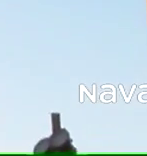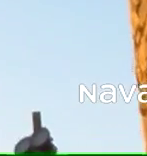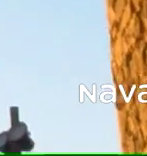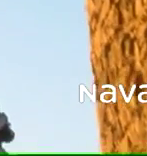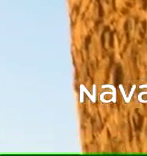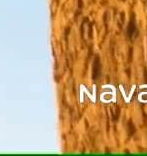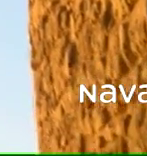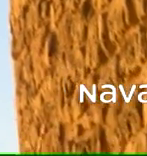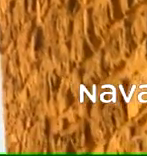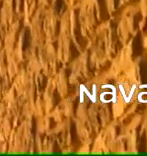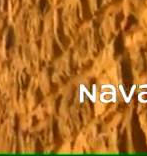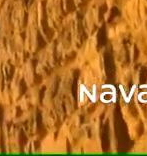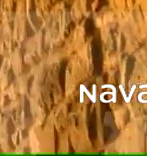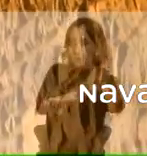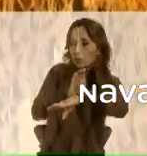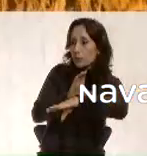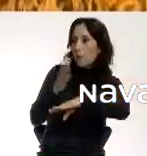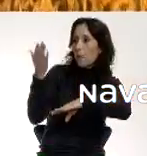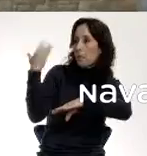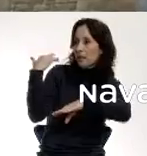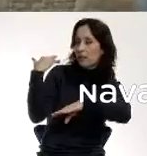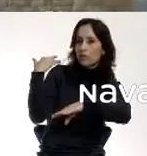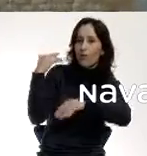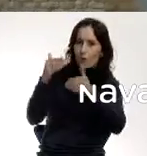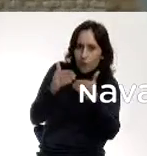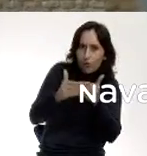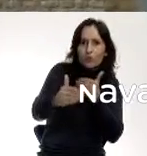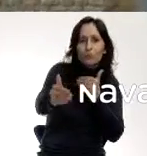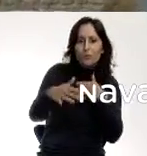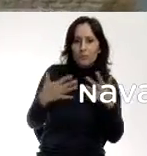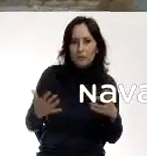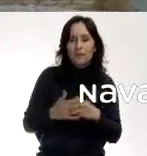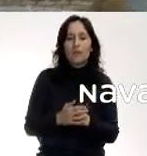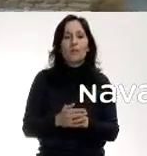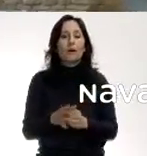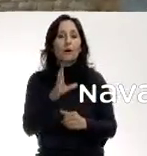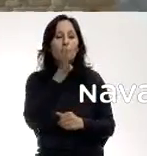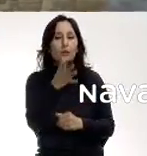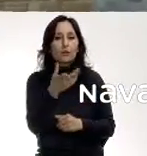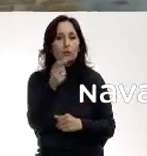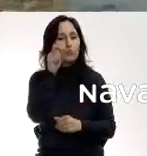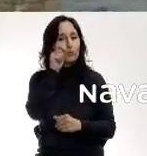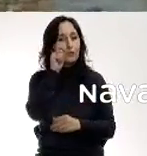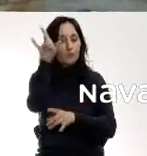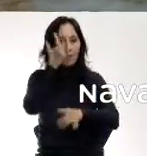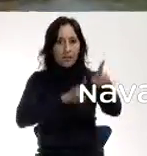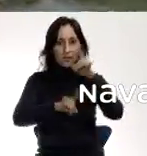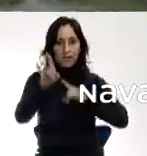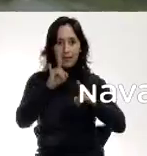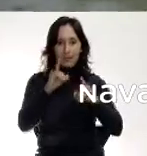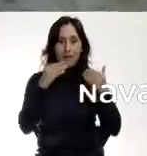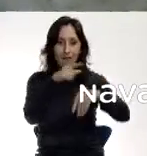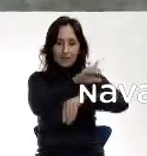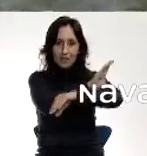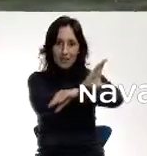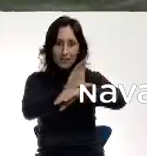Pero el cerco no solo es pasado, es también futuro. De hecho, Artajona se convierte en un atractivo turístico más en Navarra gracias al cerco de